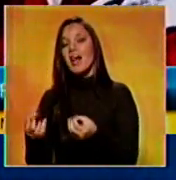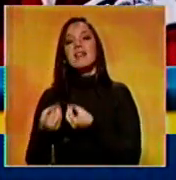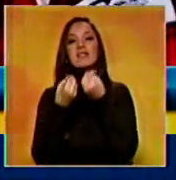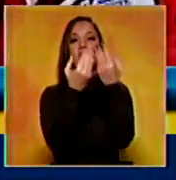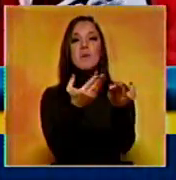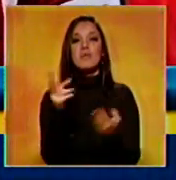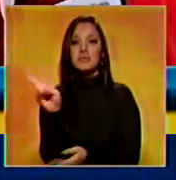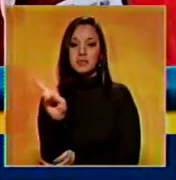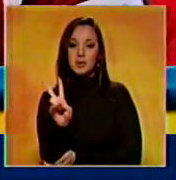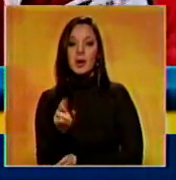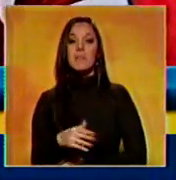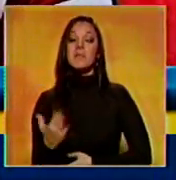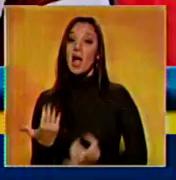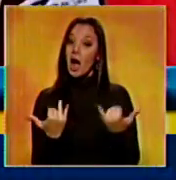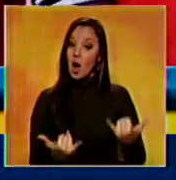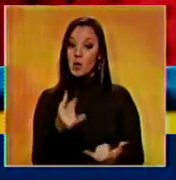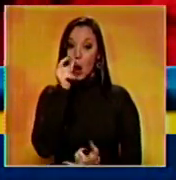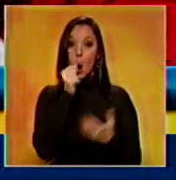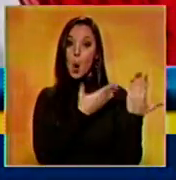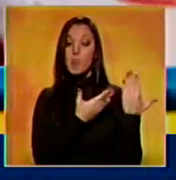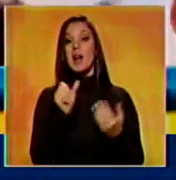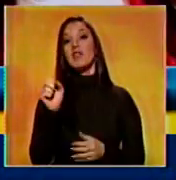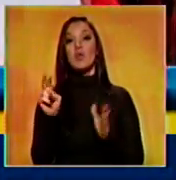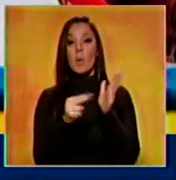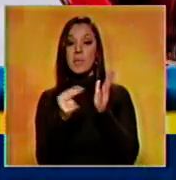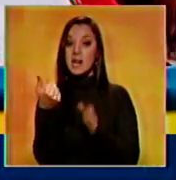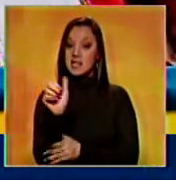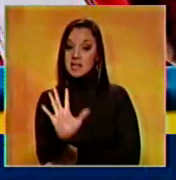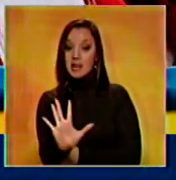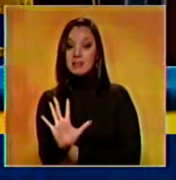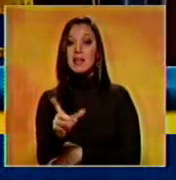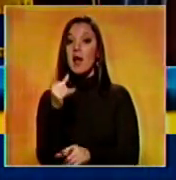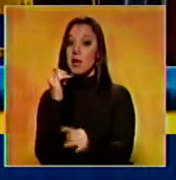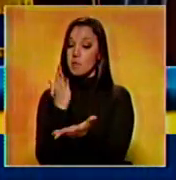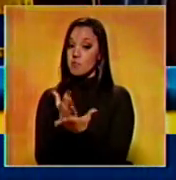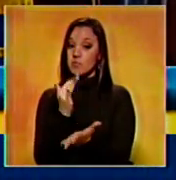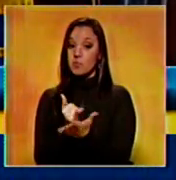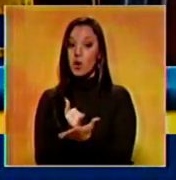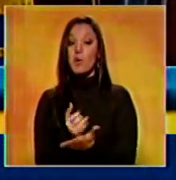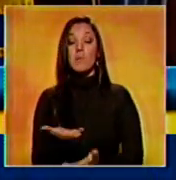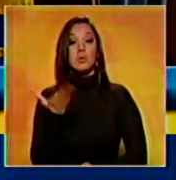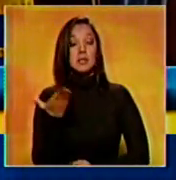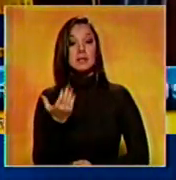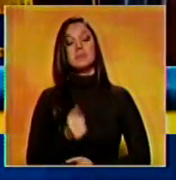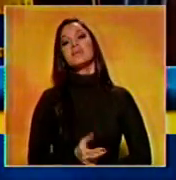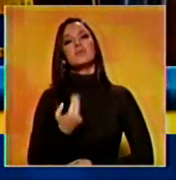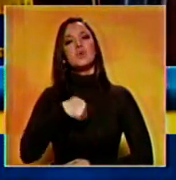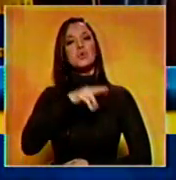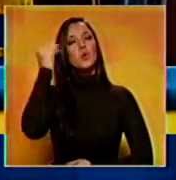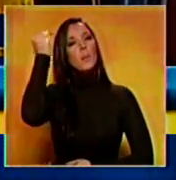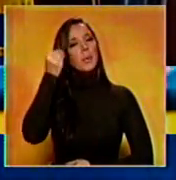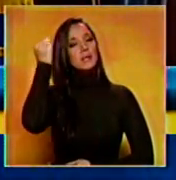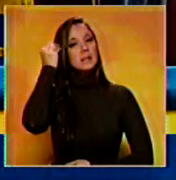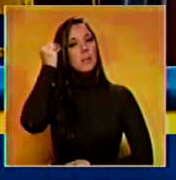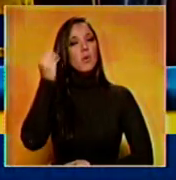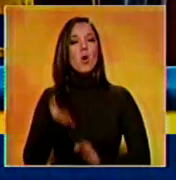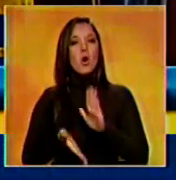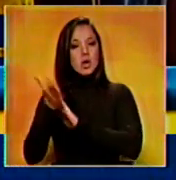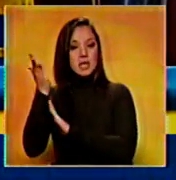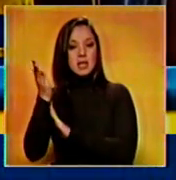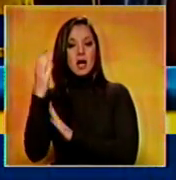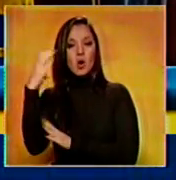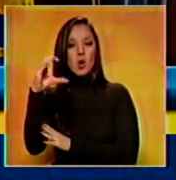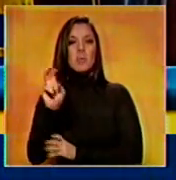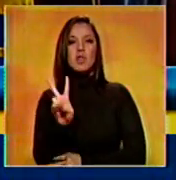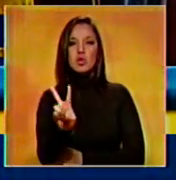al Rally Dakar 2015, que sería la tercera edición de esta importante prueba. Estamos planificando ir con 2 autos de carrera, Toyota